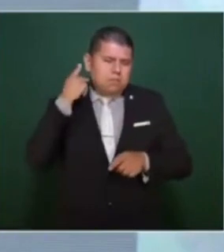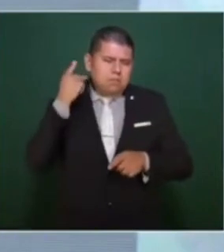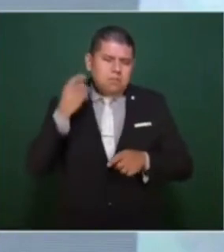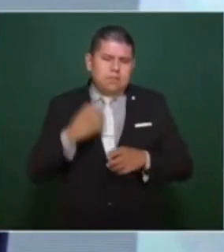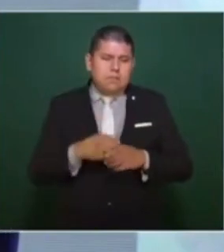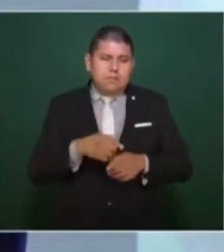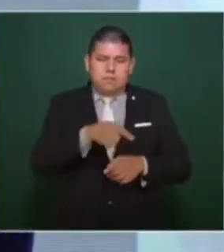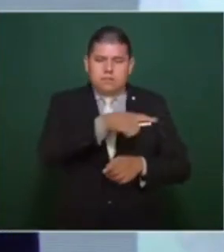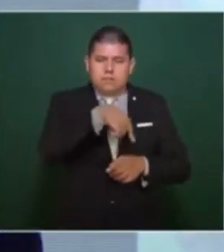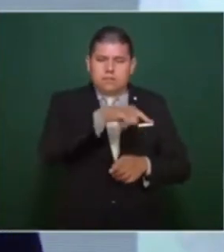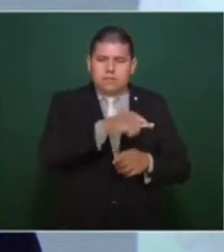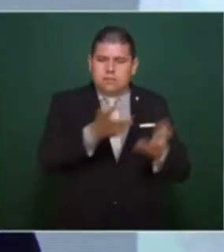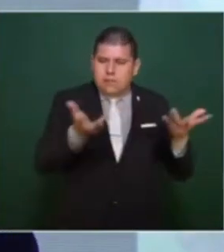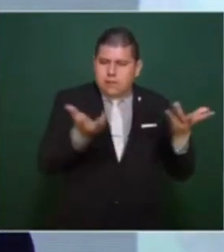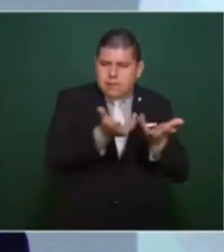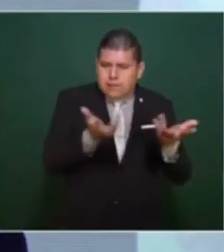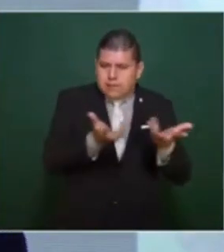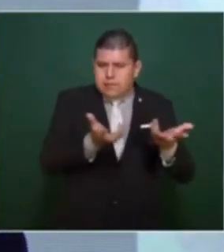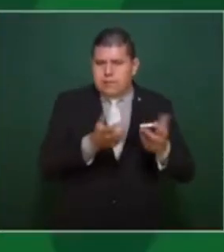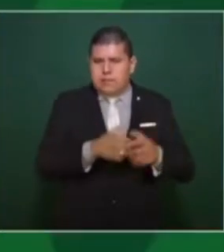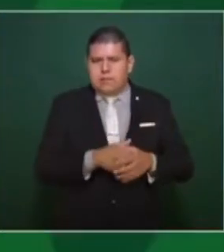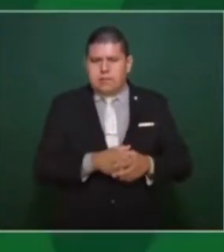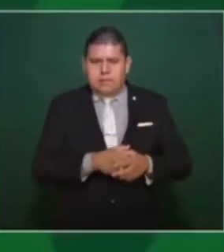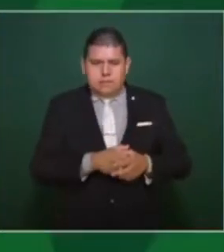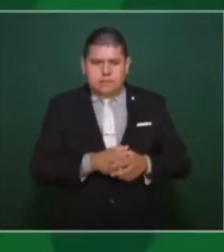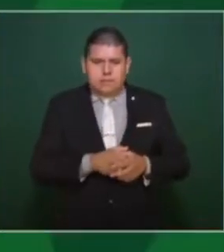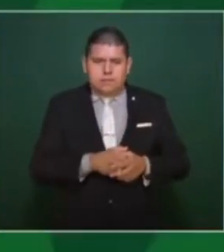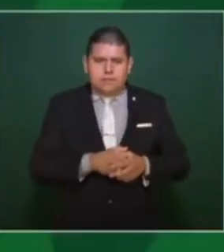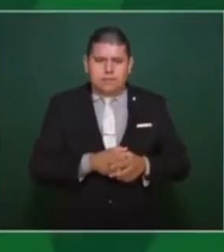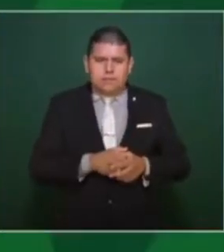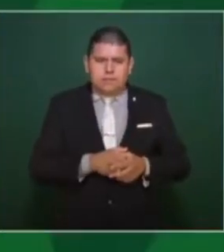que llevaban a la práctica, ¿no?